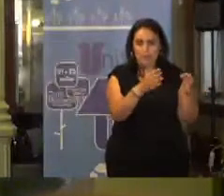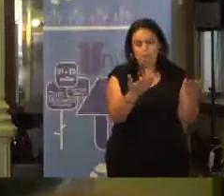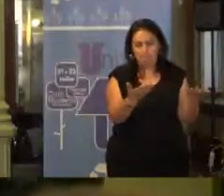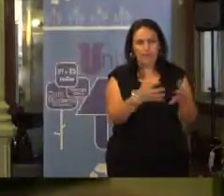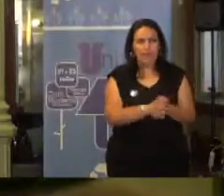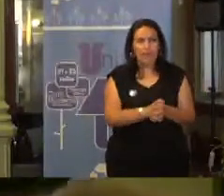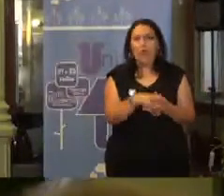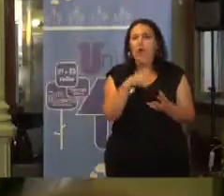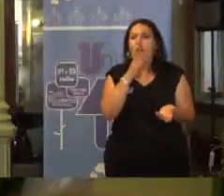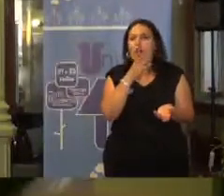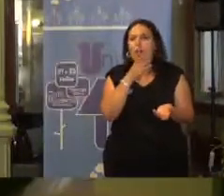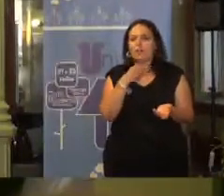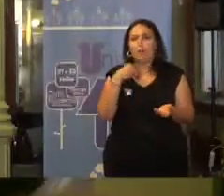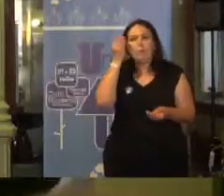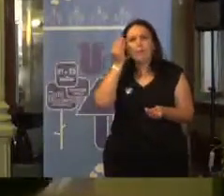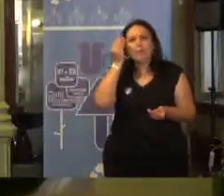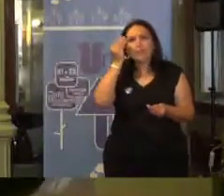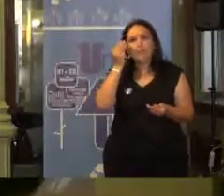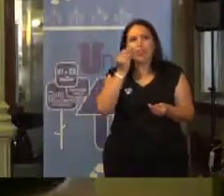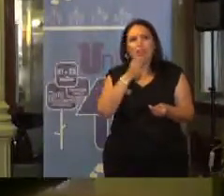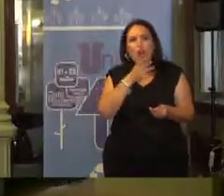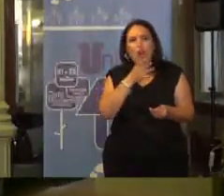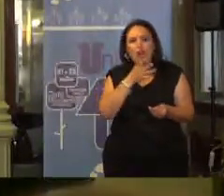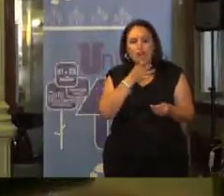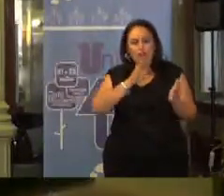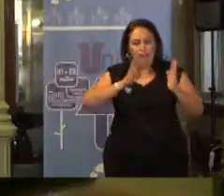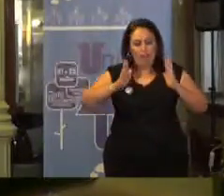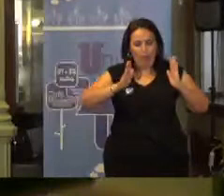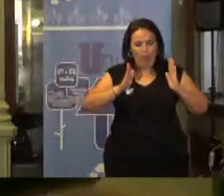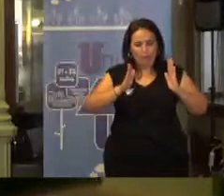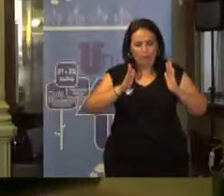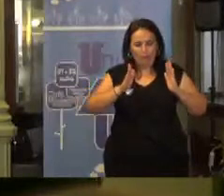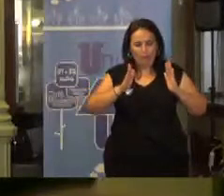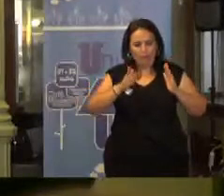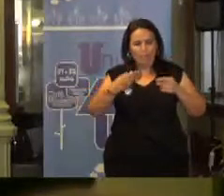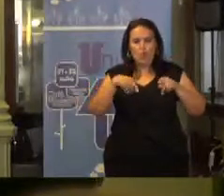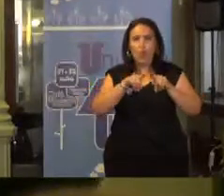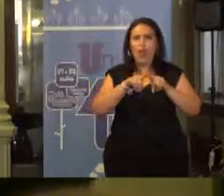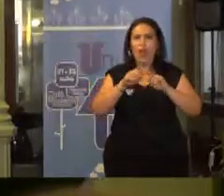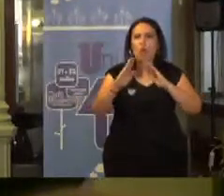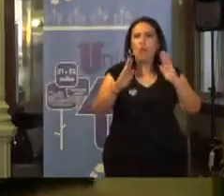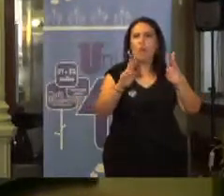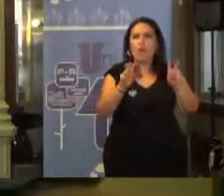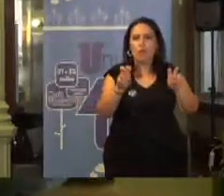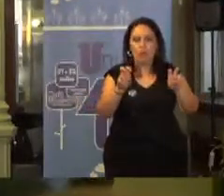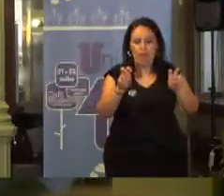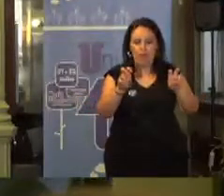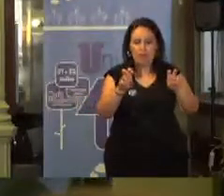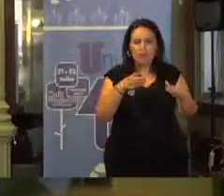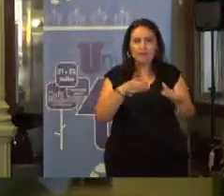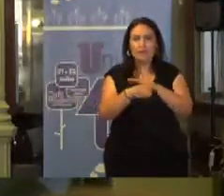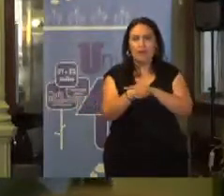creo que estamos na entrada dun novo tempo. Creo que, por fin, entramos no século